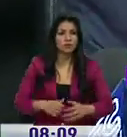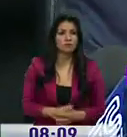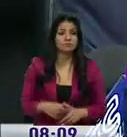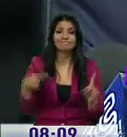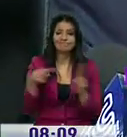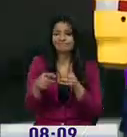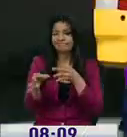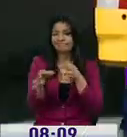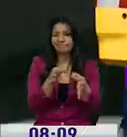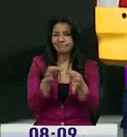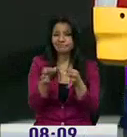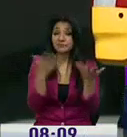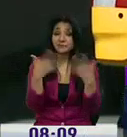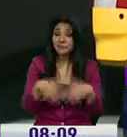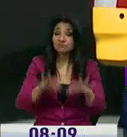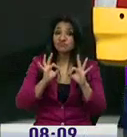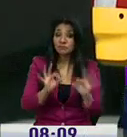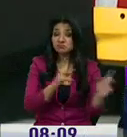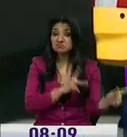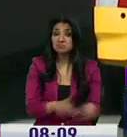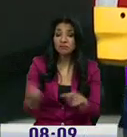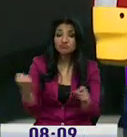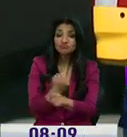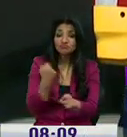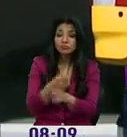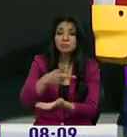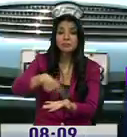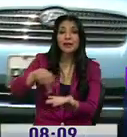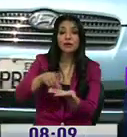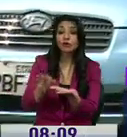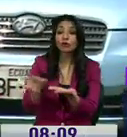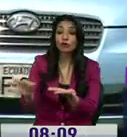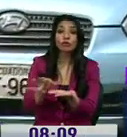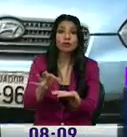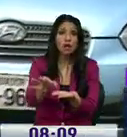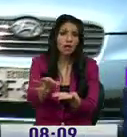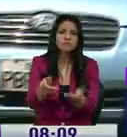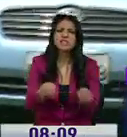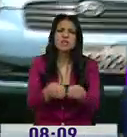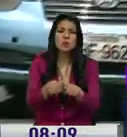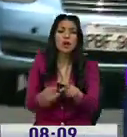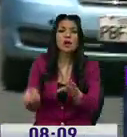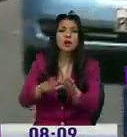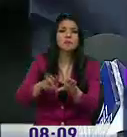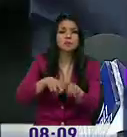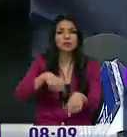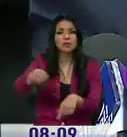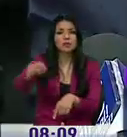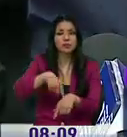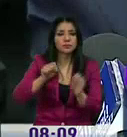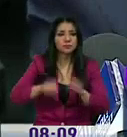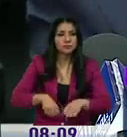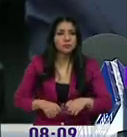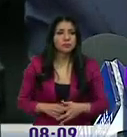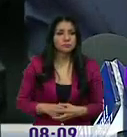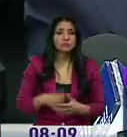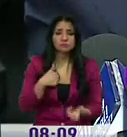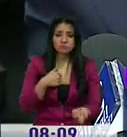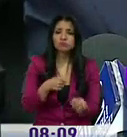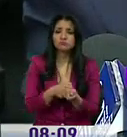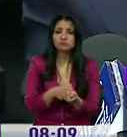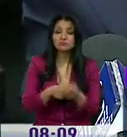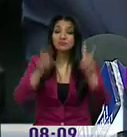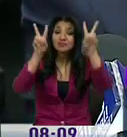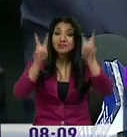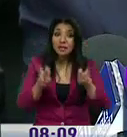detalló que ya se preparan para trabajar en parroquias rurales como una especie de alimentadores. Es decir, nosotros nos sumaremos en